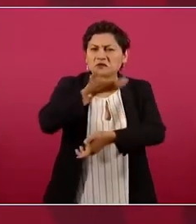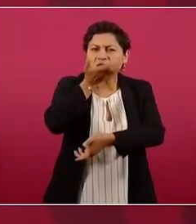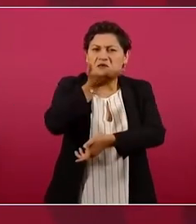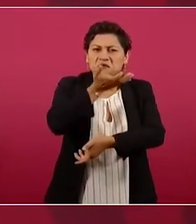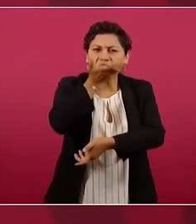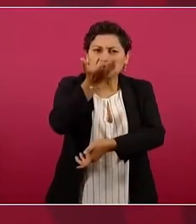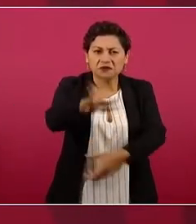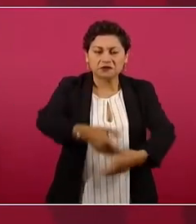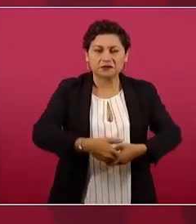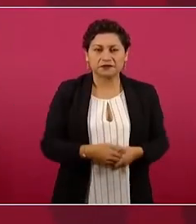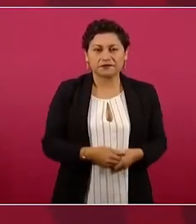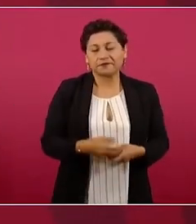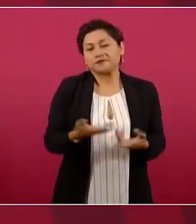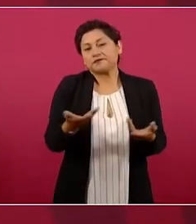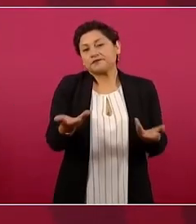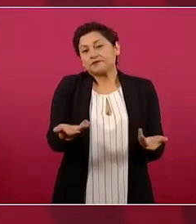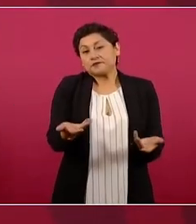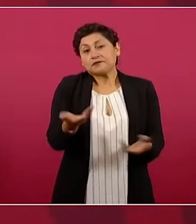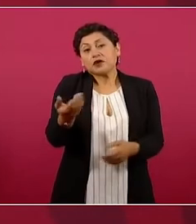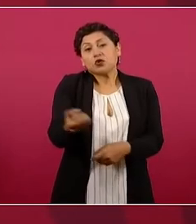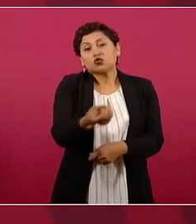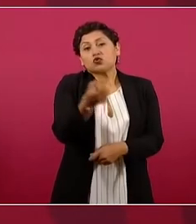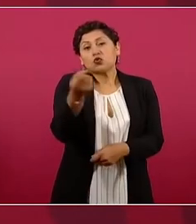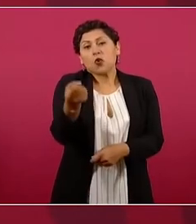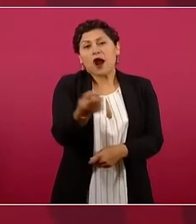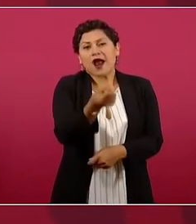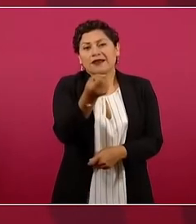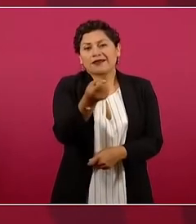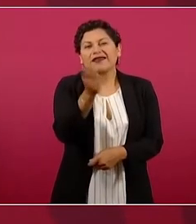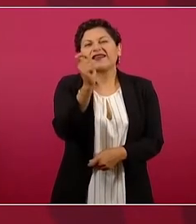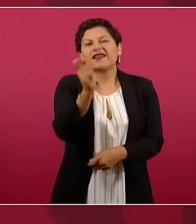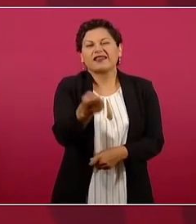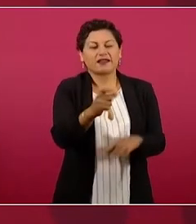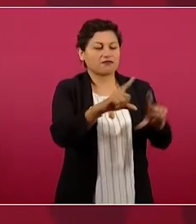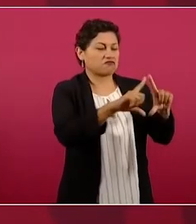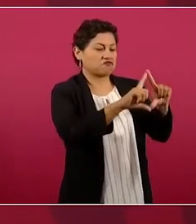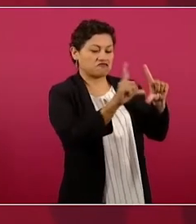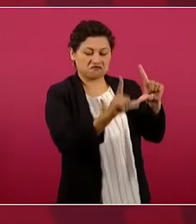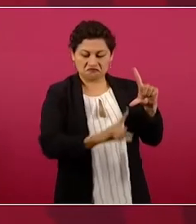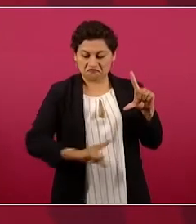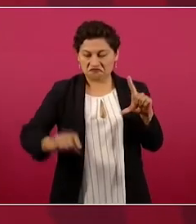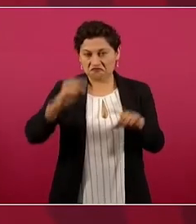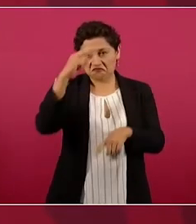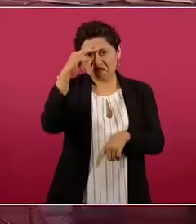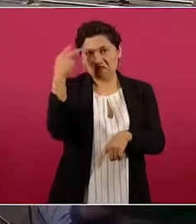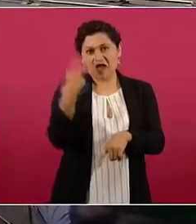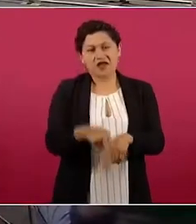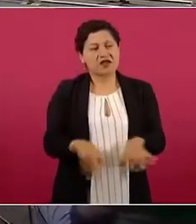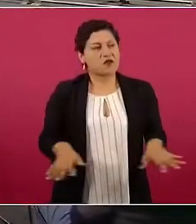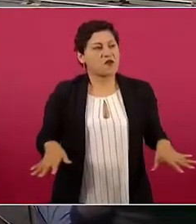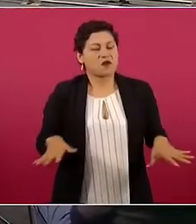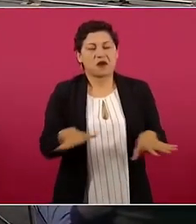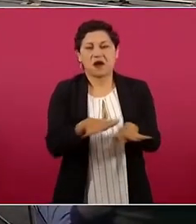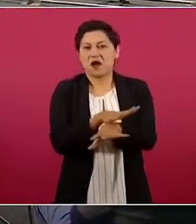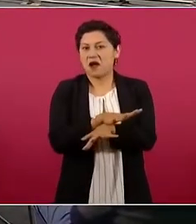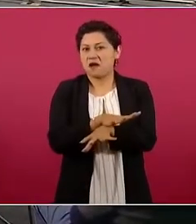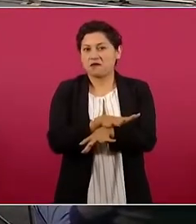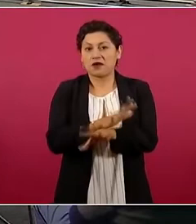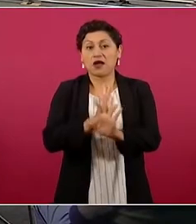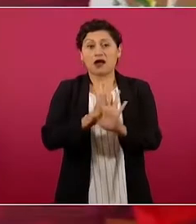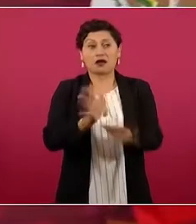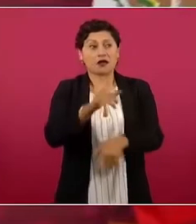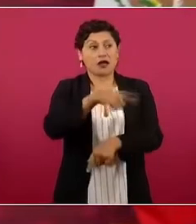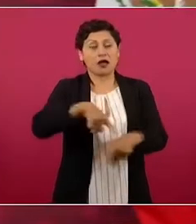Afortunadamente, pues México es otro, la gente ha estado tomando